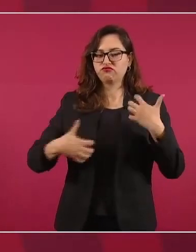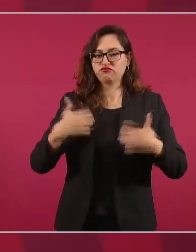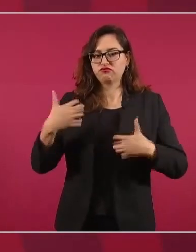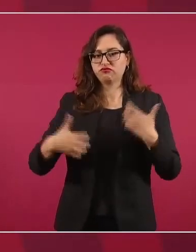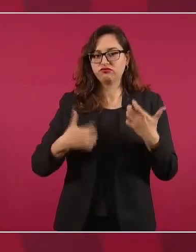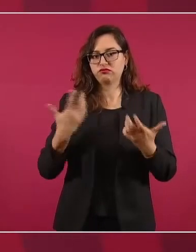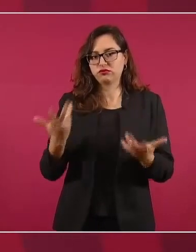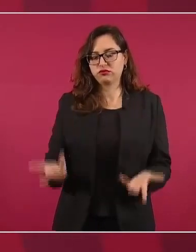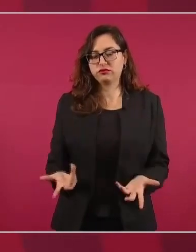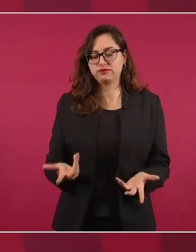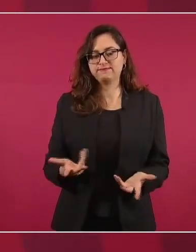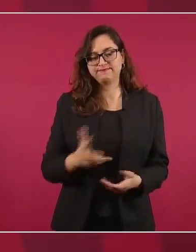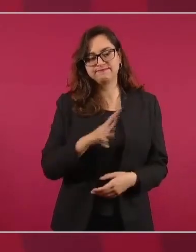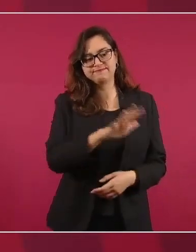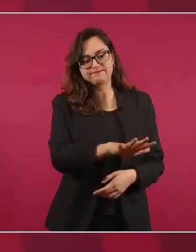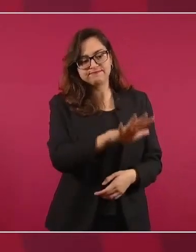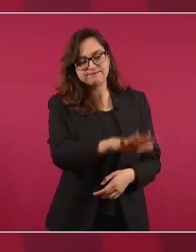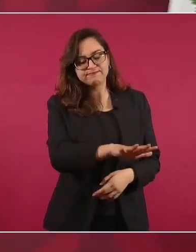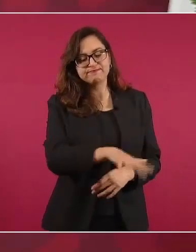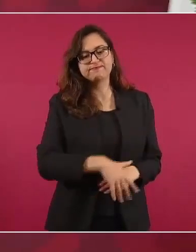y es para decirles